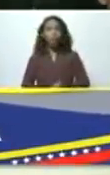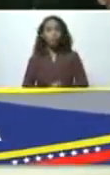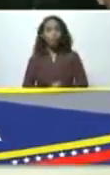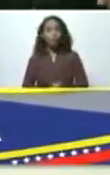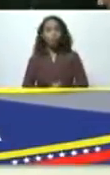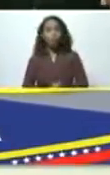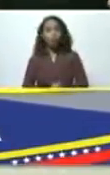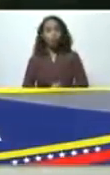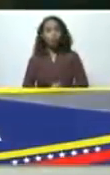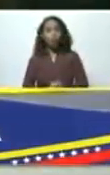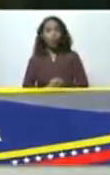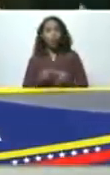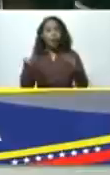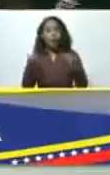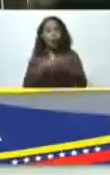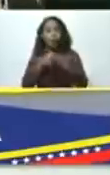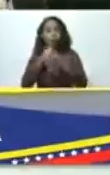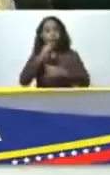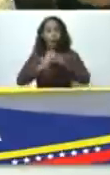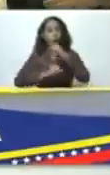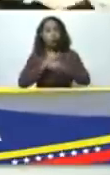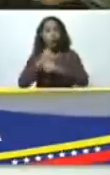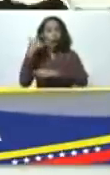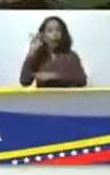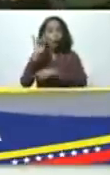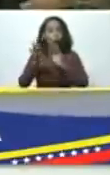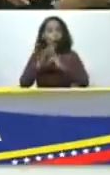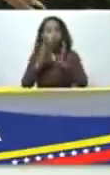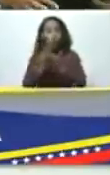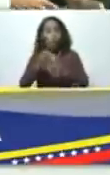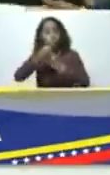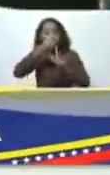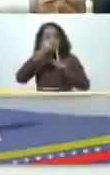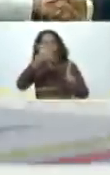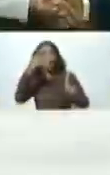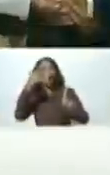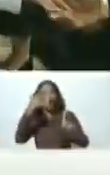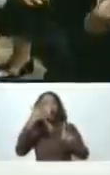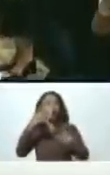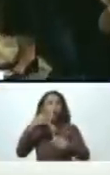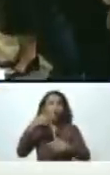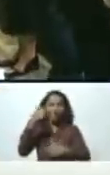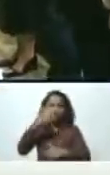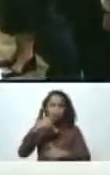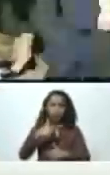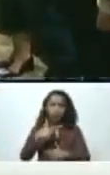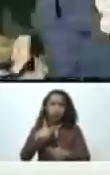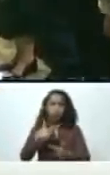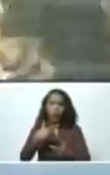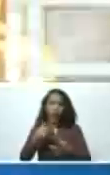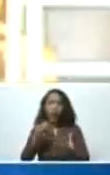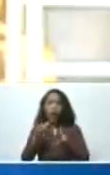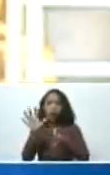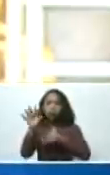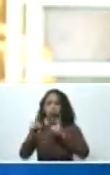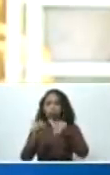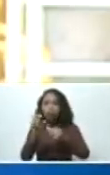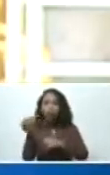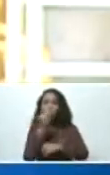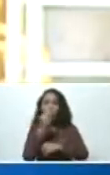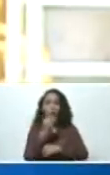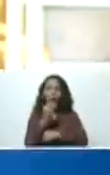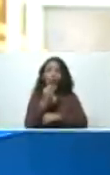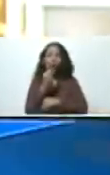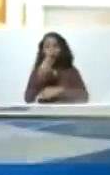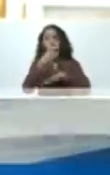en la coyuntura internacional que se encuentra el mundo, que ha impactado seriamente el abastecimiento de alimentos derivado